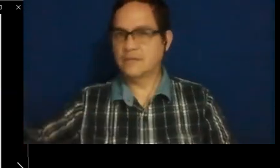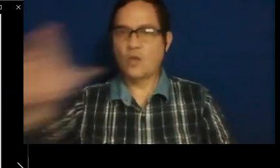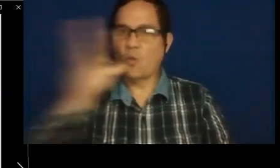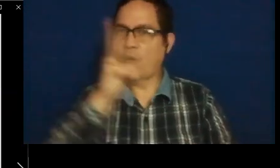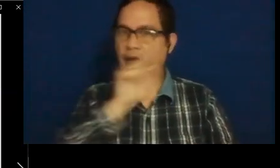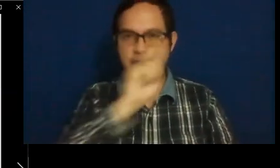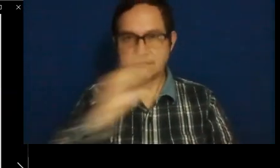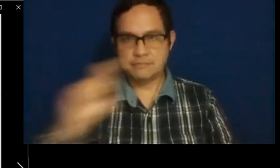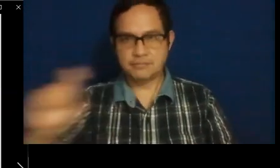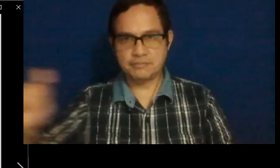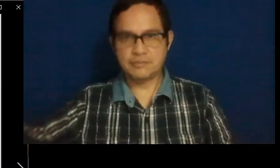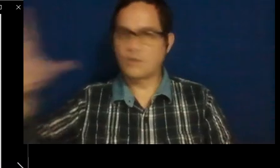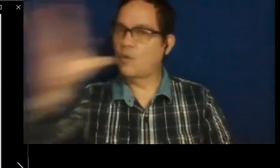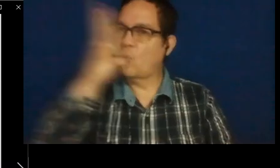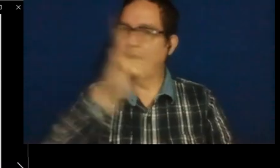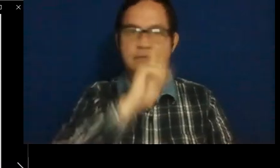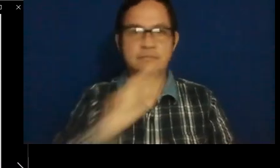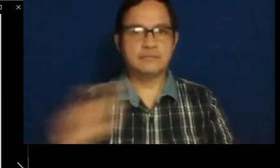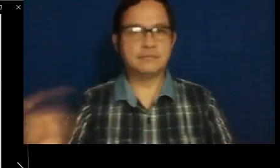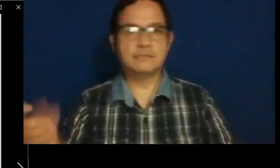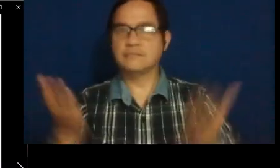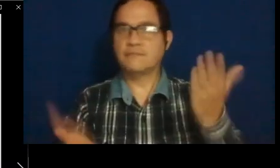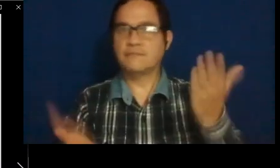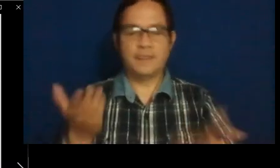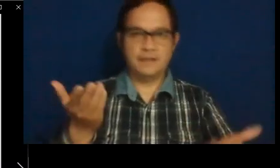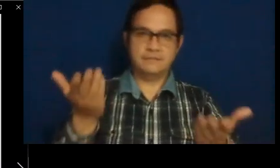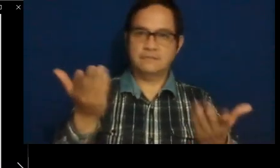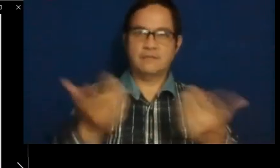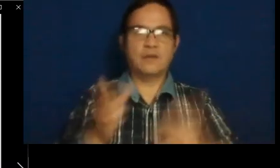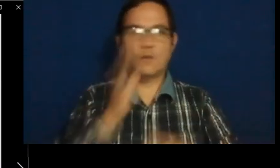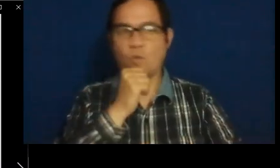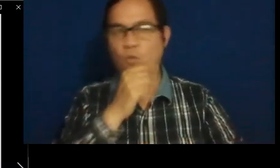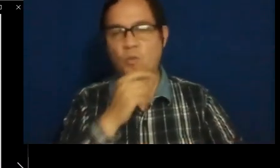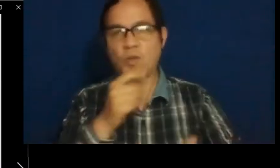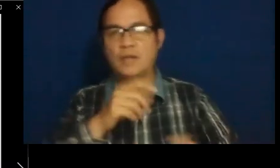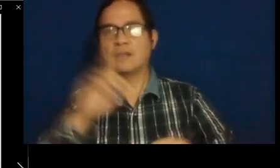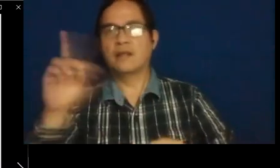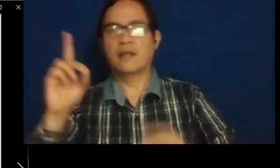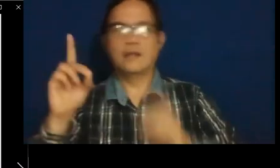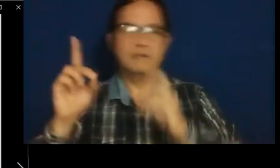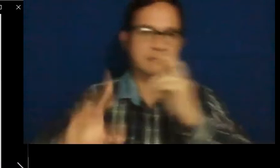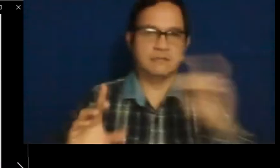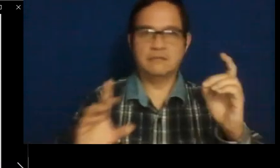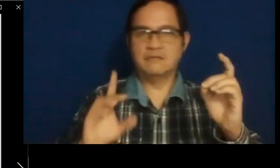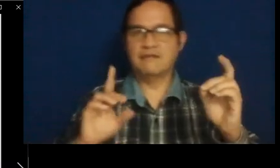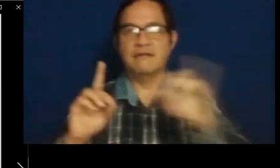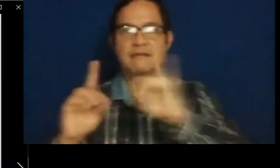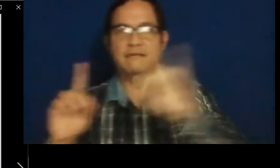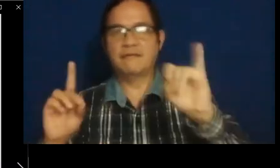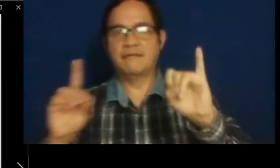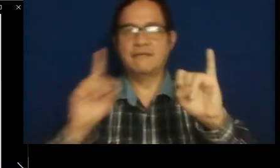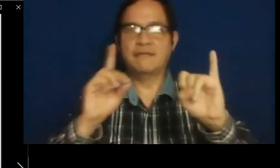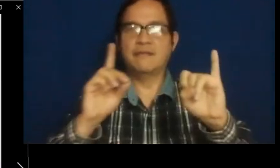fuerzas porque esta masa 2 ni se está moviendo, ni se está inclinando a la derecha, ni se está inclinando a la izquierda, ni tampoco se